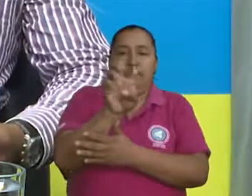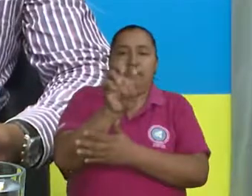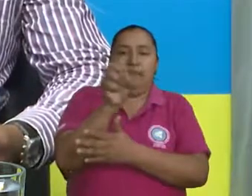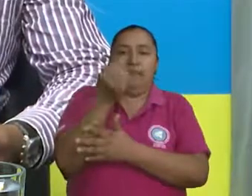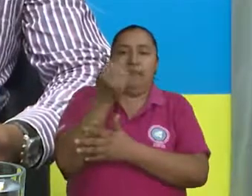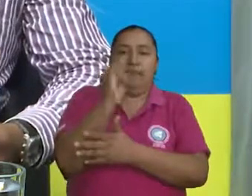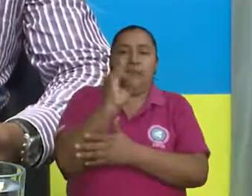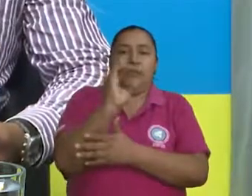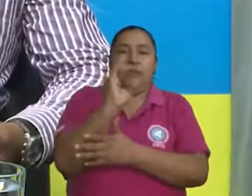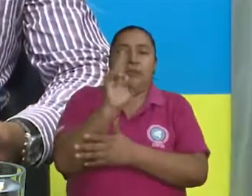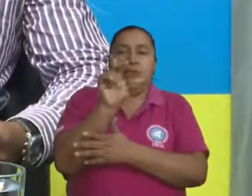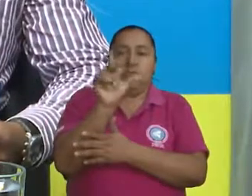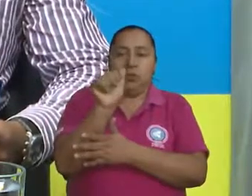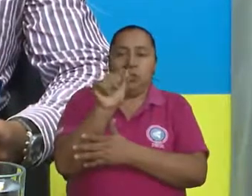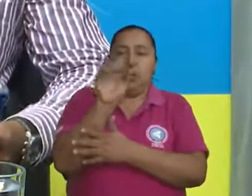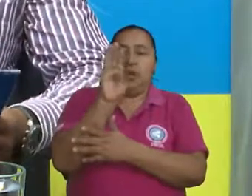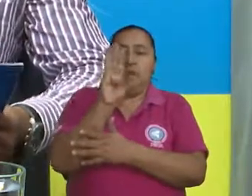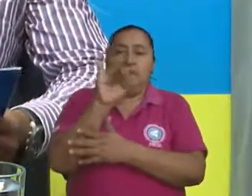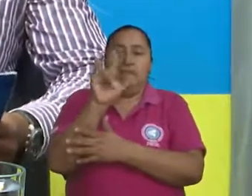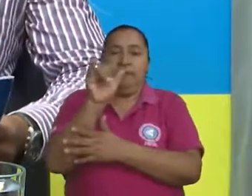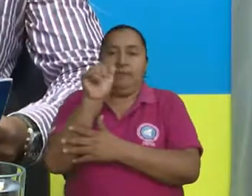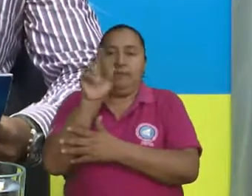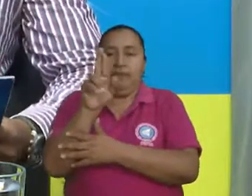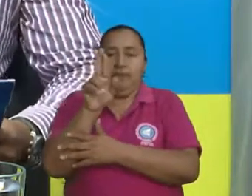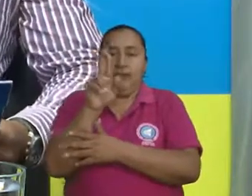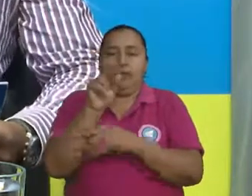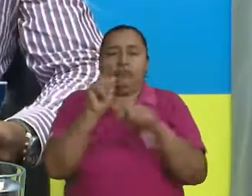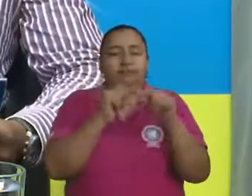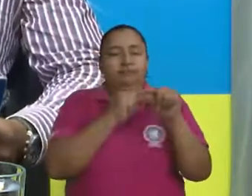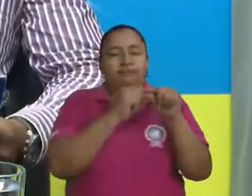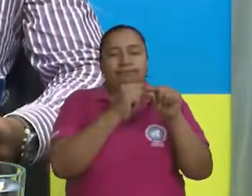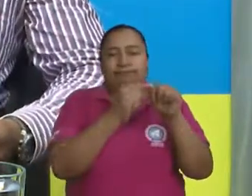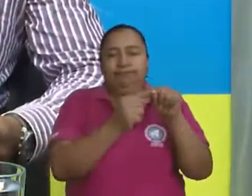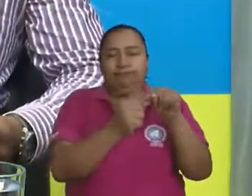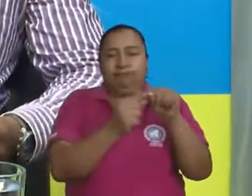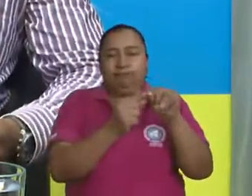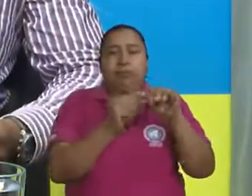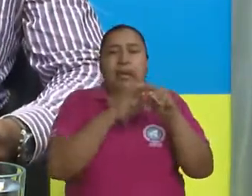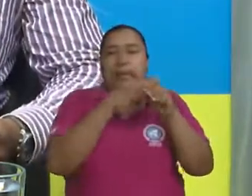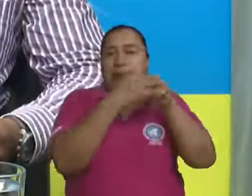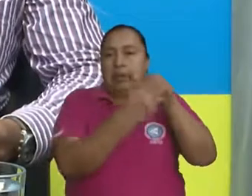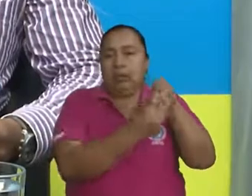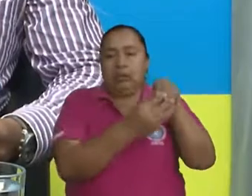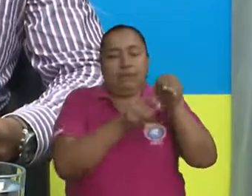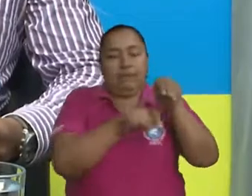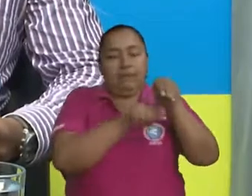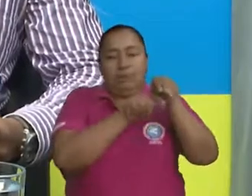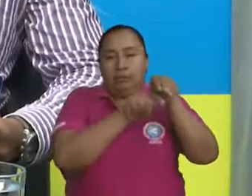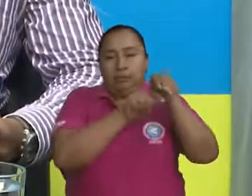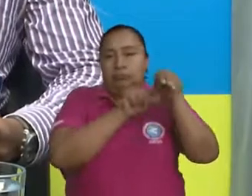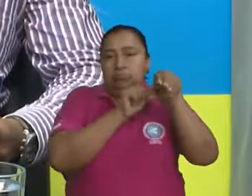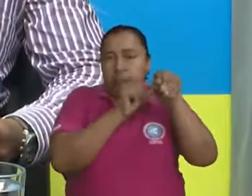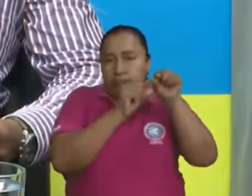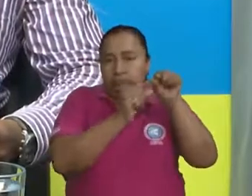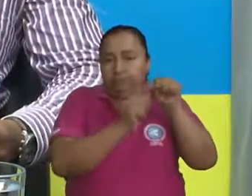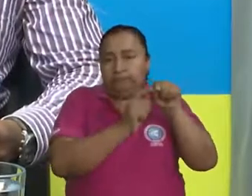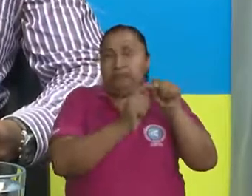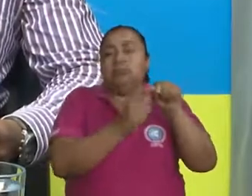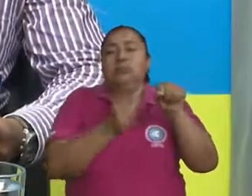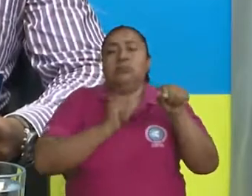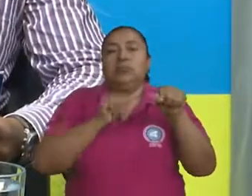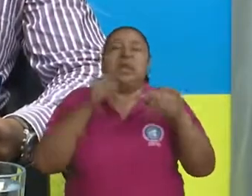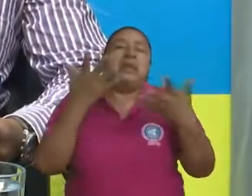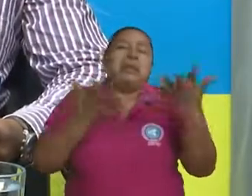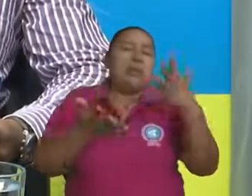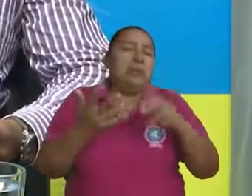trastorno muy frecuente en nuestra Nicaragua, que se presenta por obesidad, puede